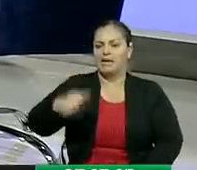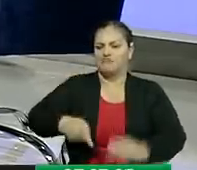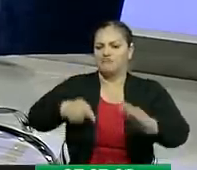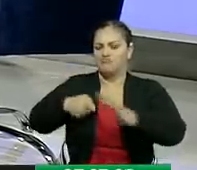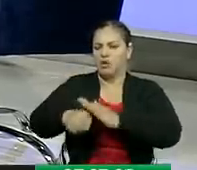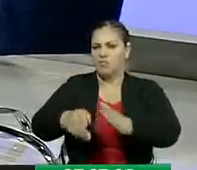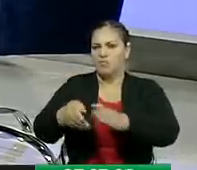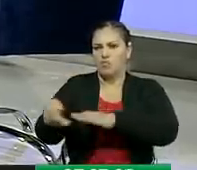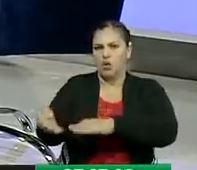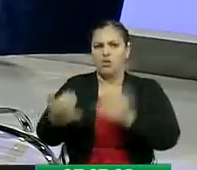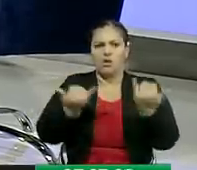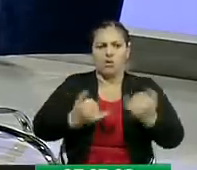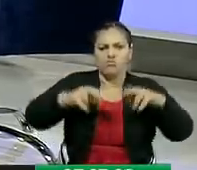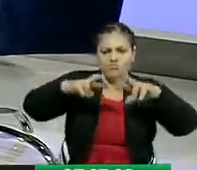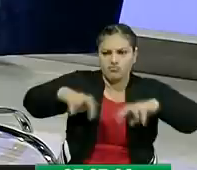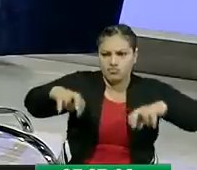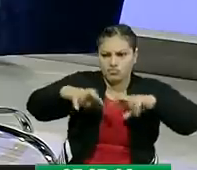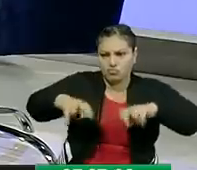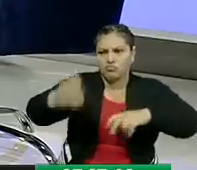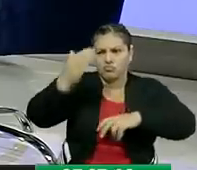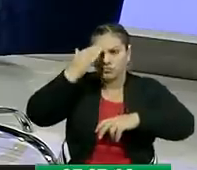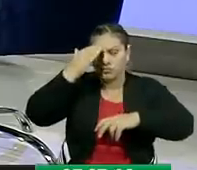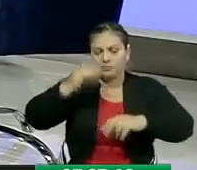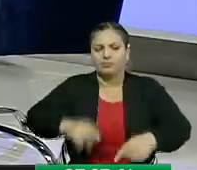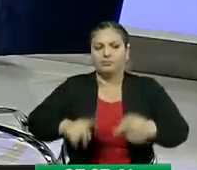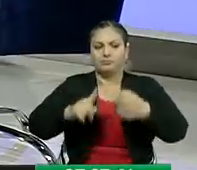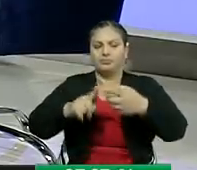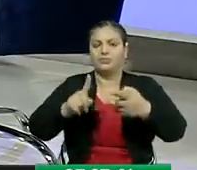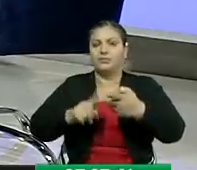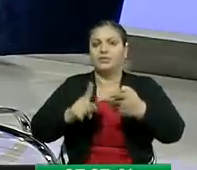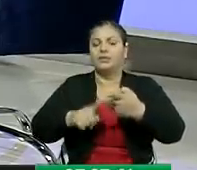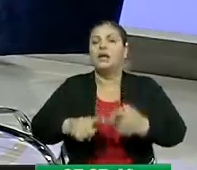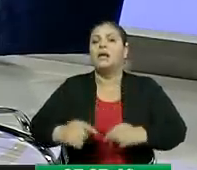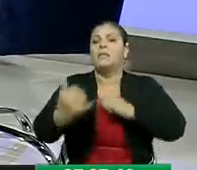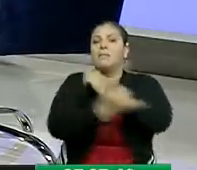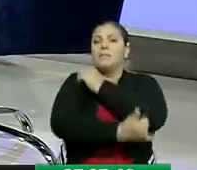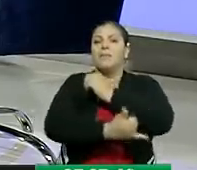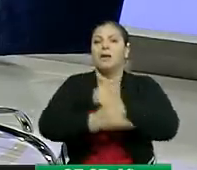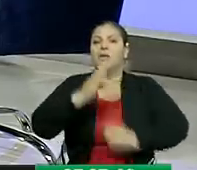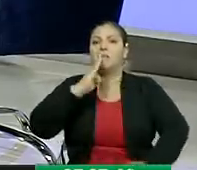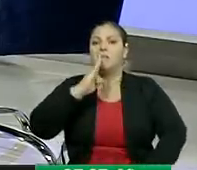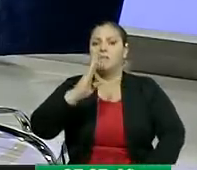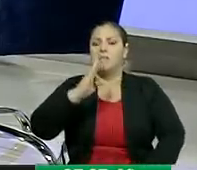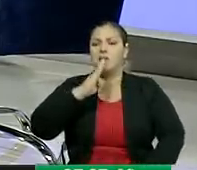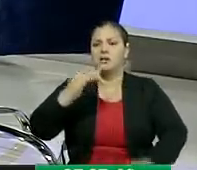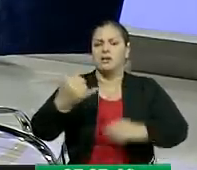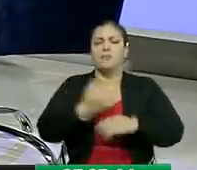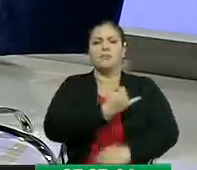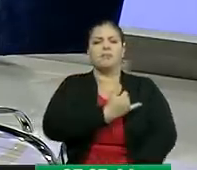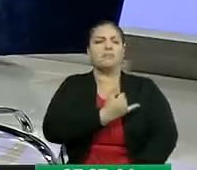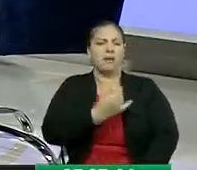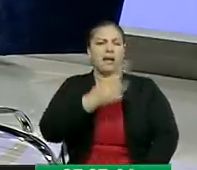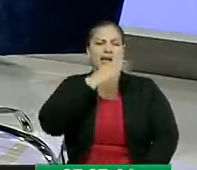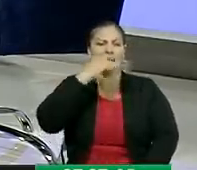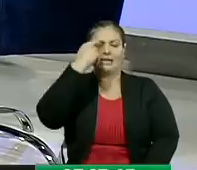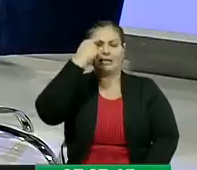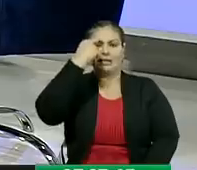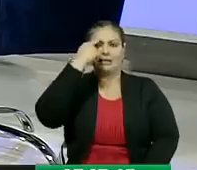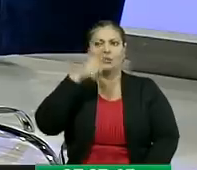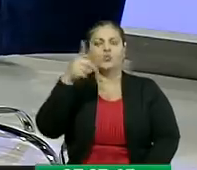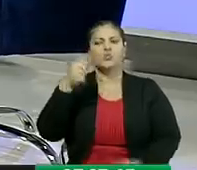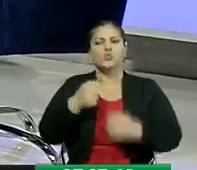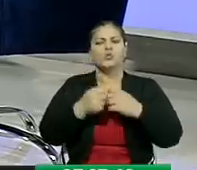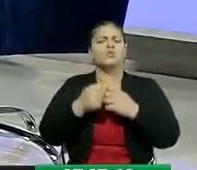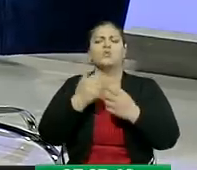virtuales, por un lado, del expresidente Rafael Correa desde Bélgica, y por otro lado, del perito argentino que investigó